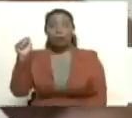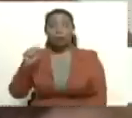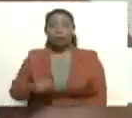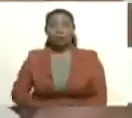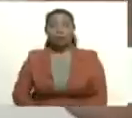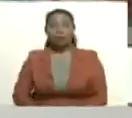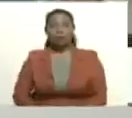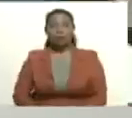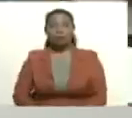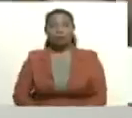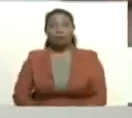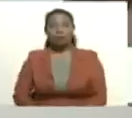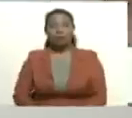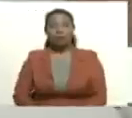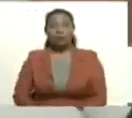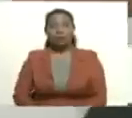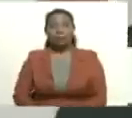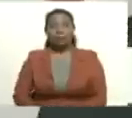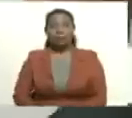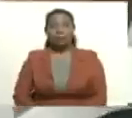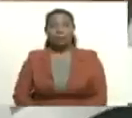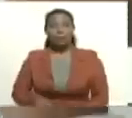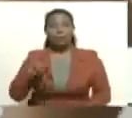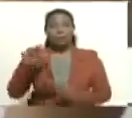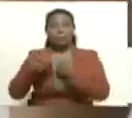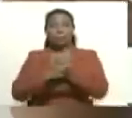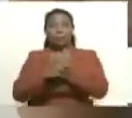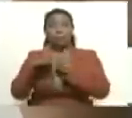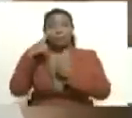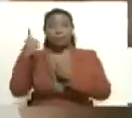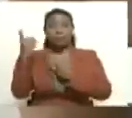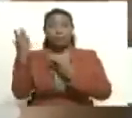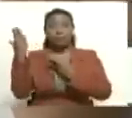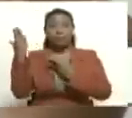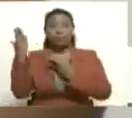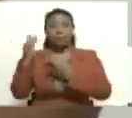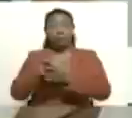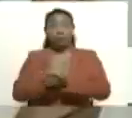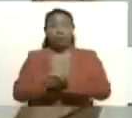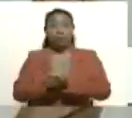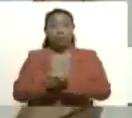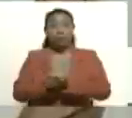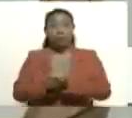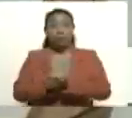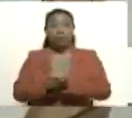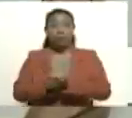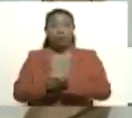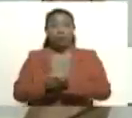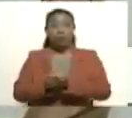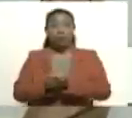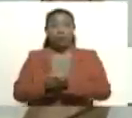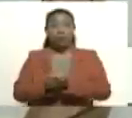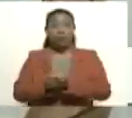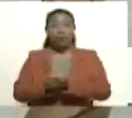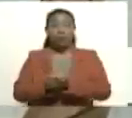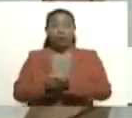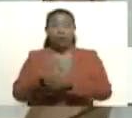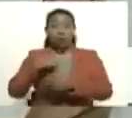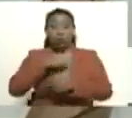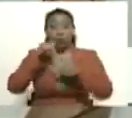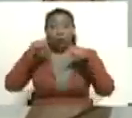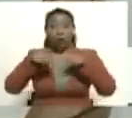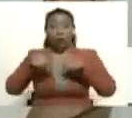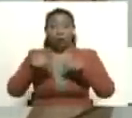piden a Trump y a Guaidó que compacten estrategias. Estrategia de lo que acaba de confesar